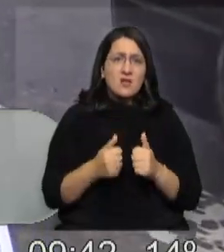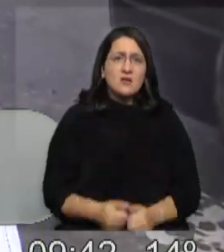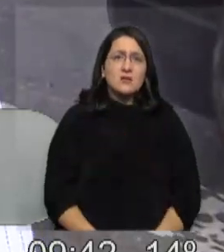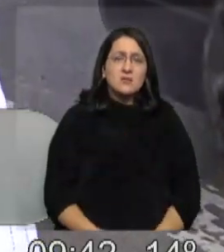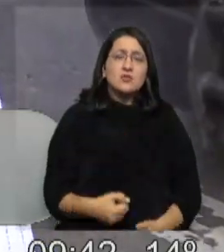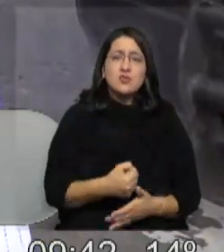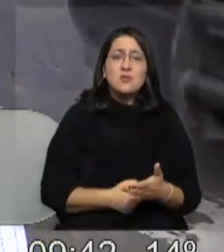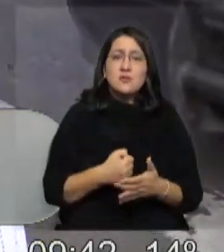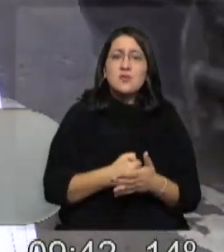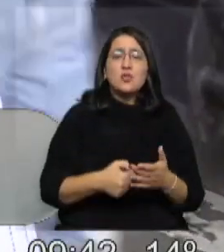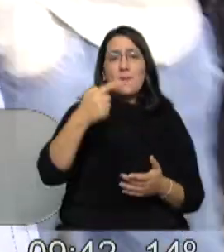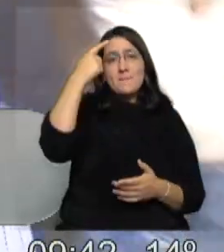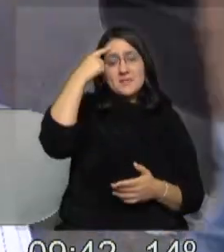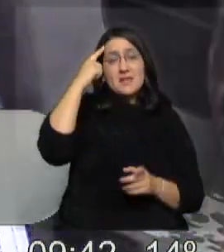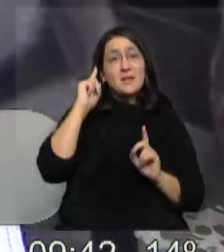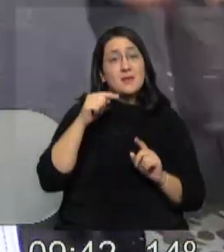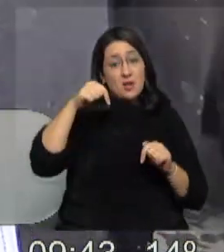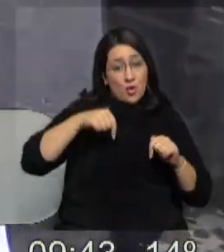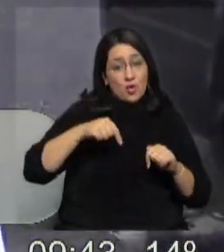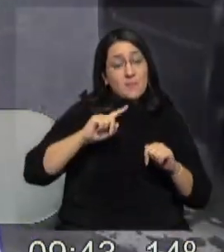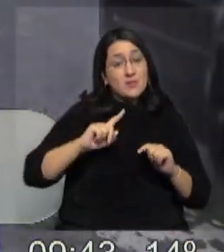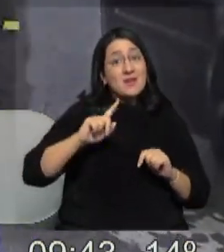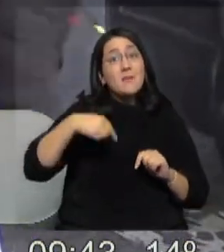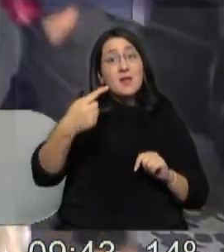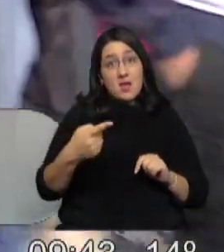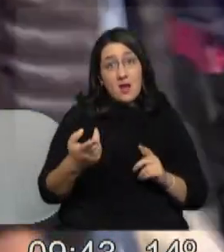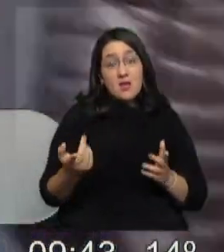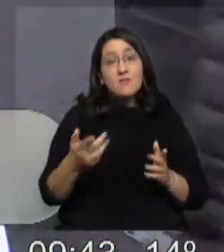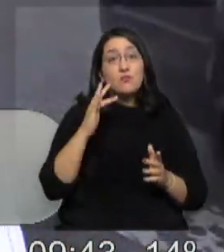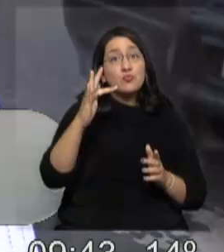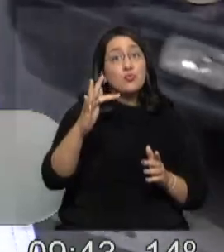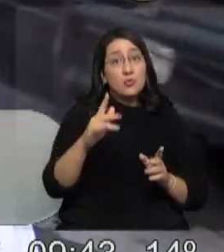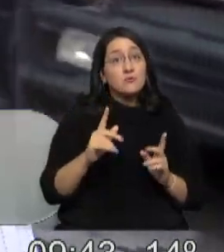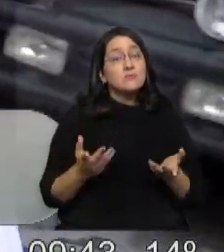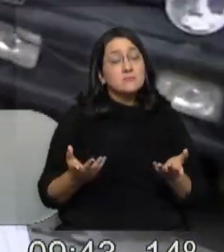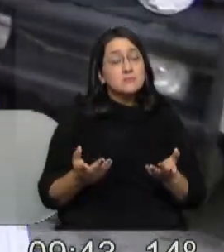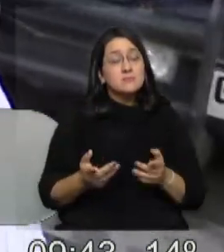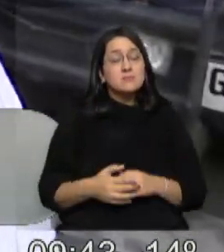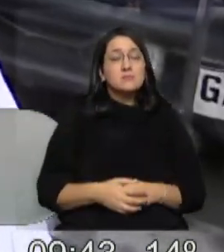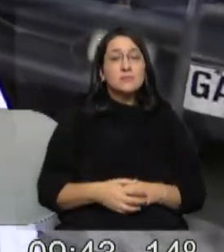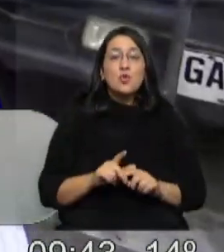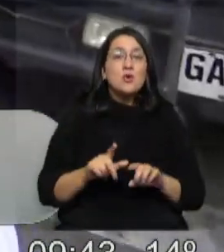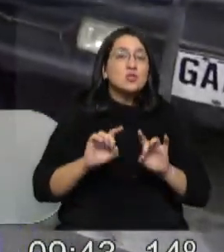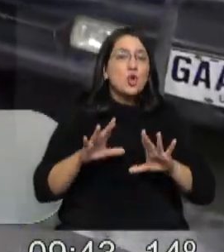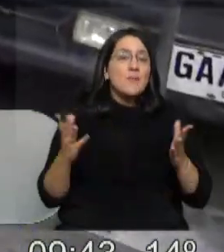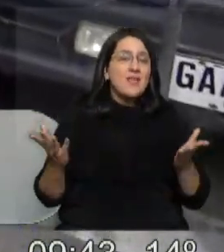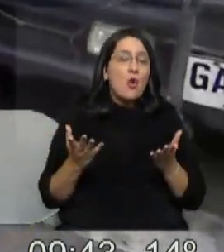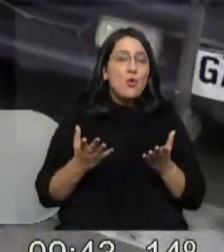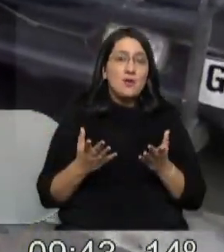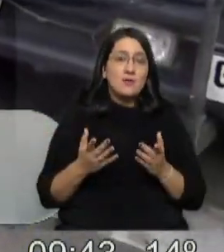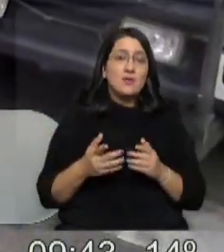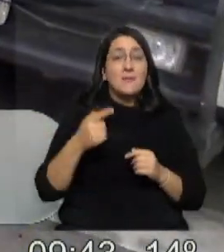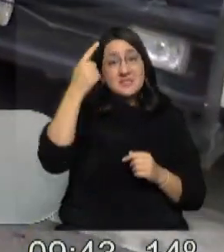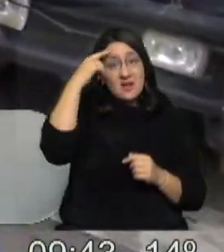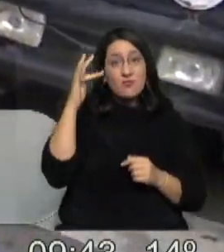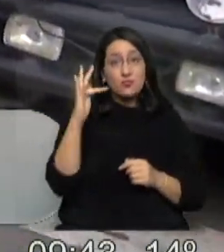de pensar en mañana también, ¿no? Porque no es el día a día tampoco. No. Mañana hay que comer, hay que vivir, hay que seguir. ¿Cómo